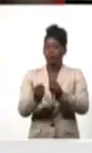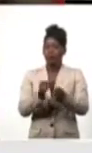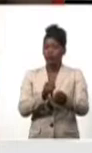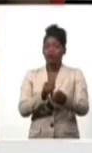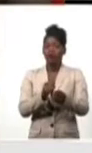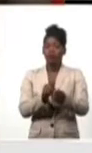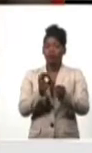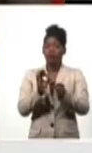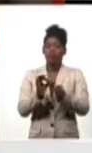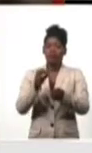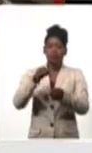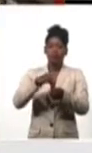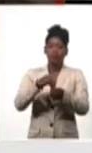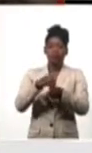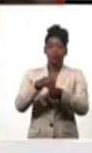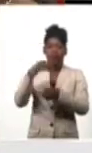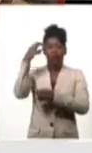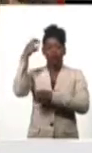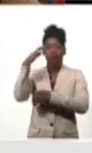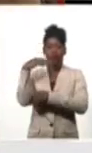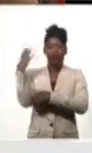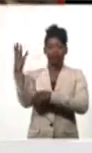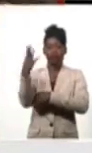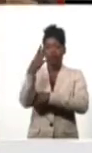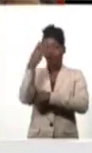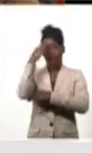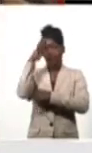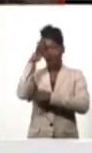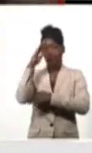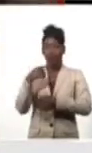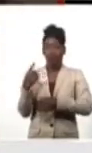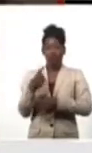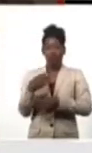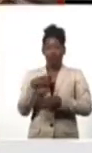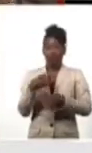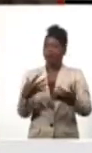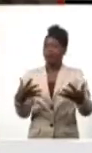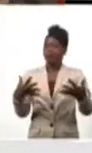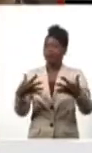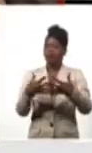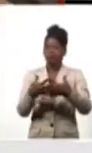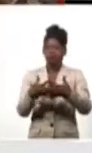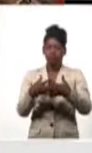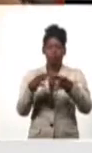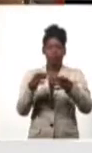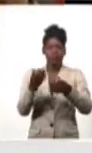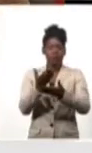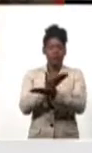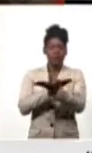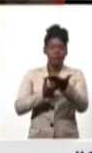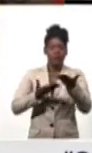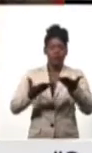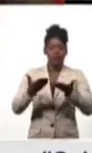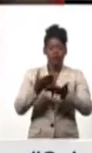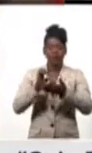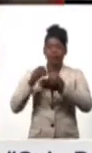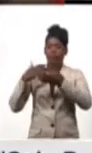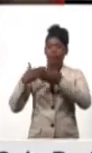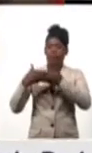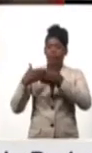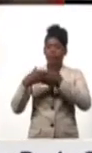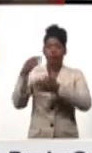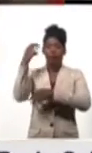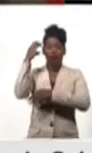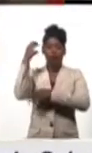política ambiental del país. Pues nosotros estamos en constante interacción con todos los organismos de la Administración Central del Estado